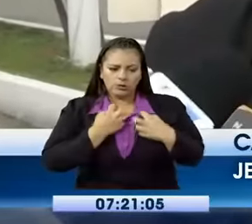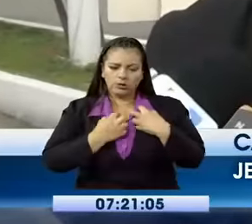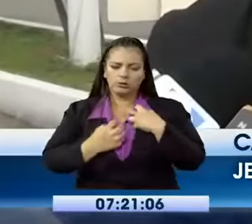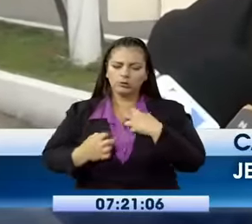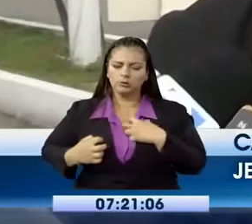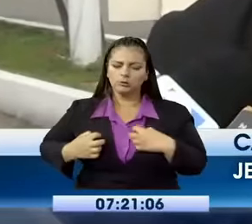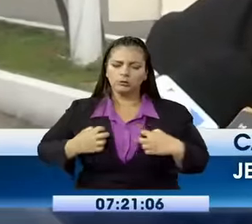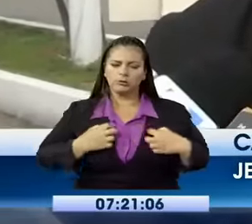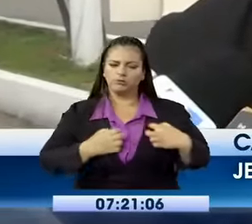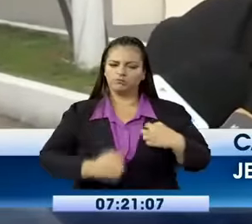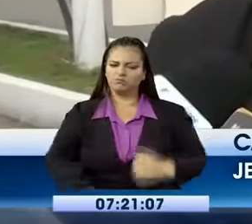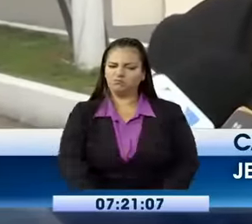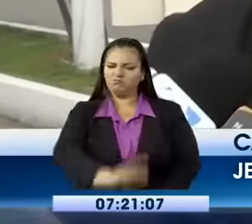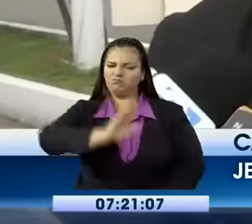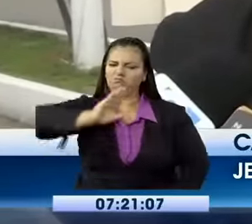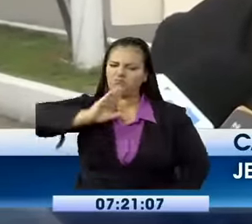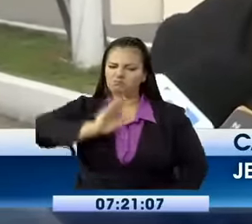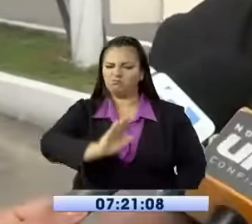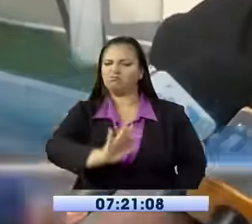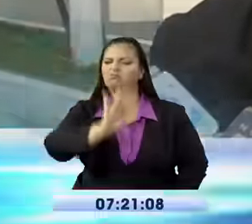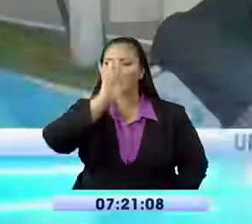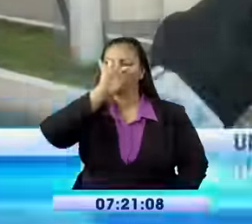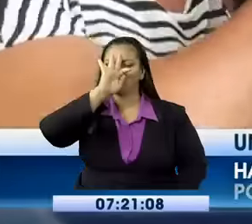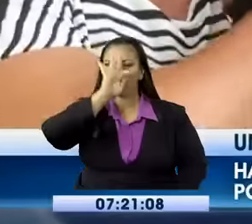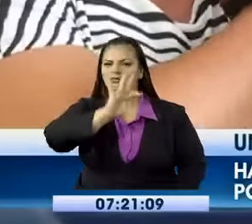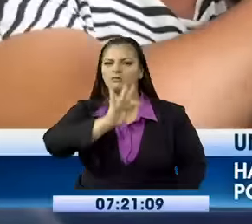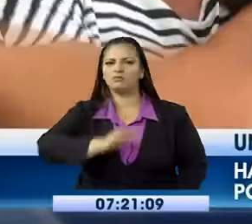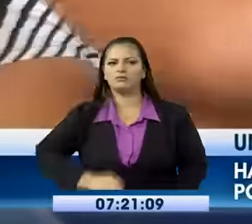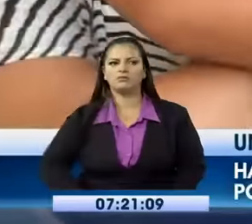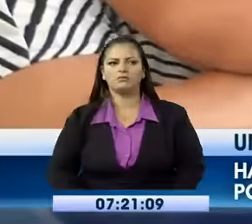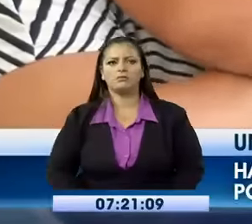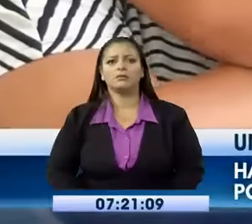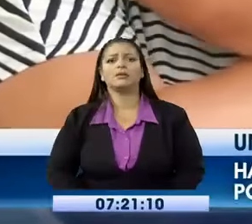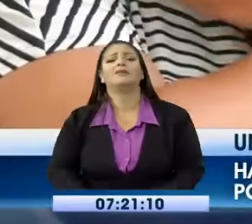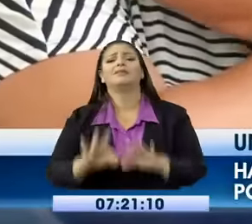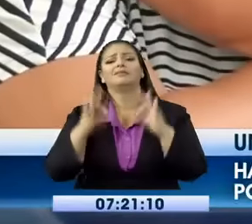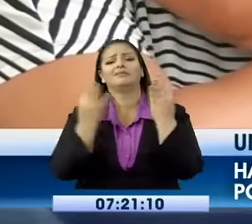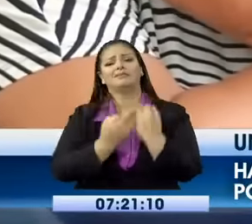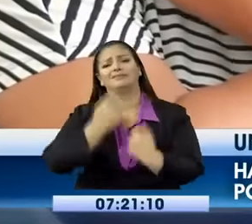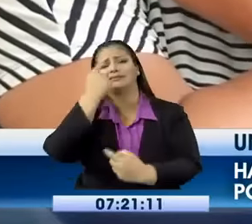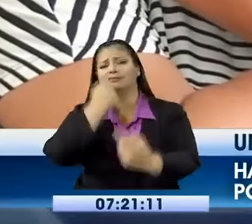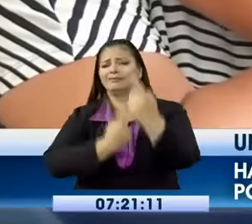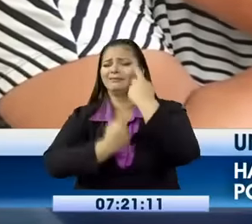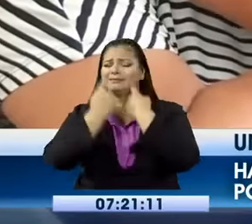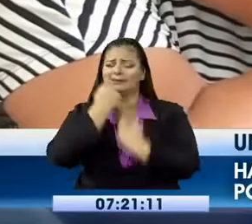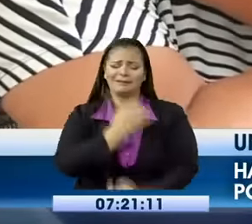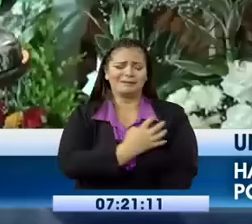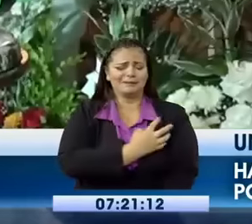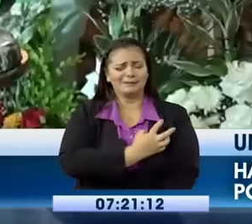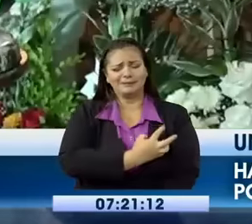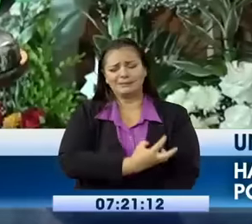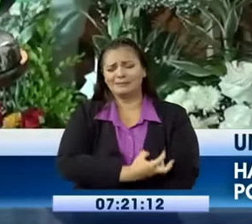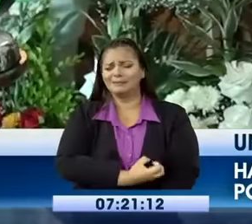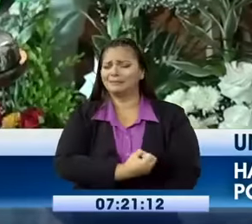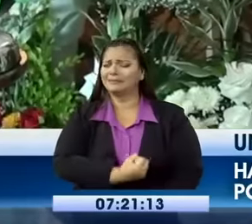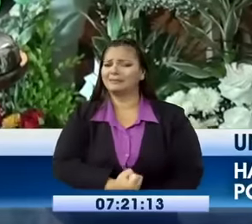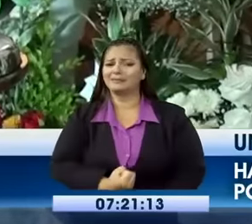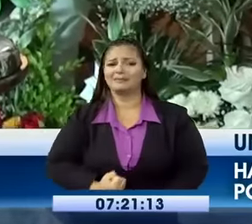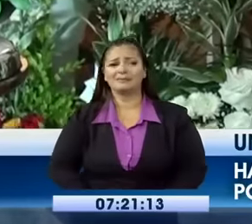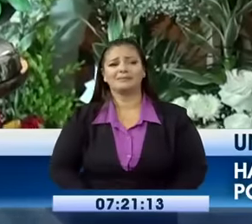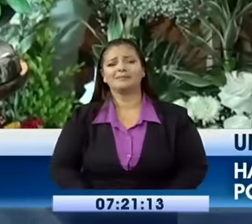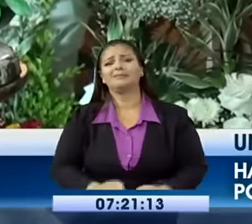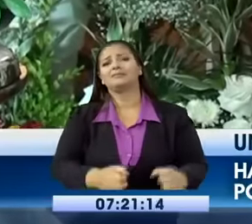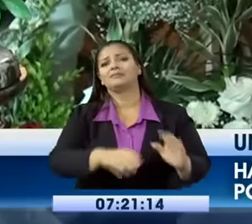que existieron las agresiones en contra de la oxisa entre llanto y desconsuelo familiares y allegados de Tania velan sus